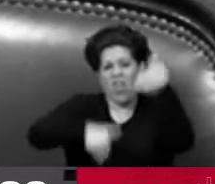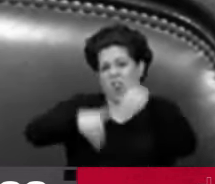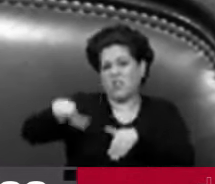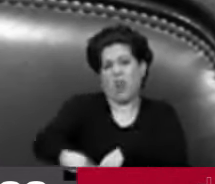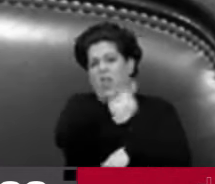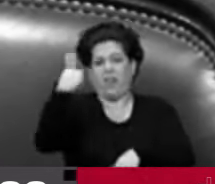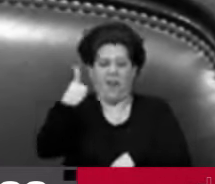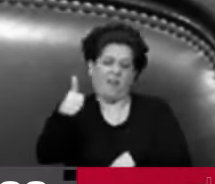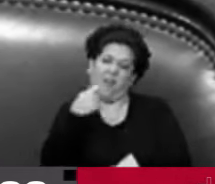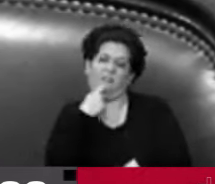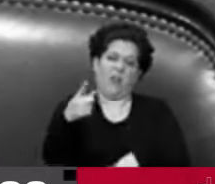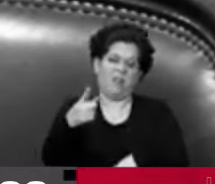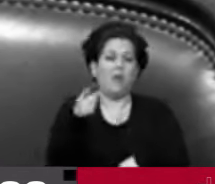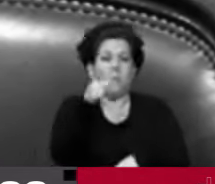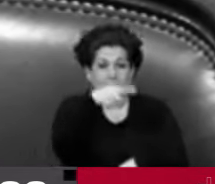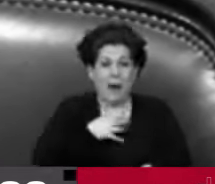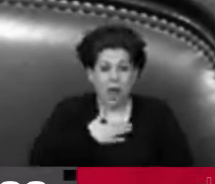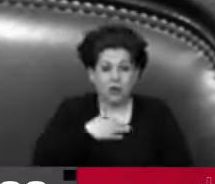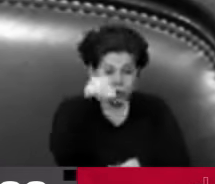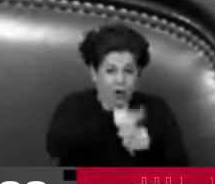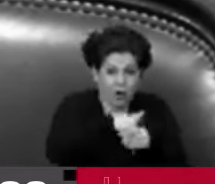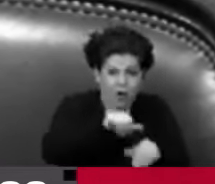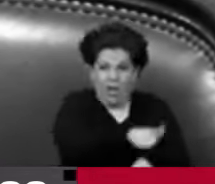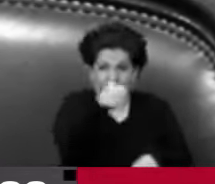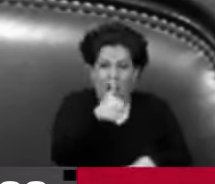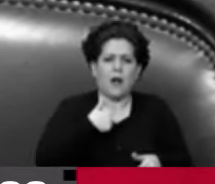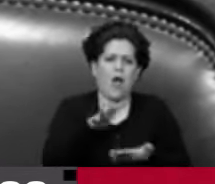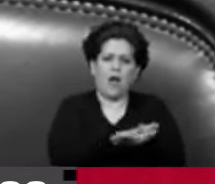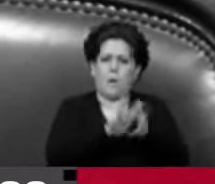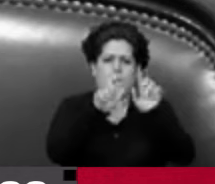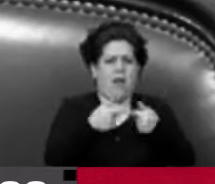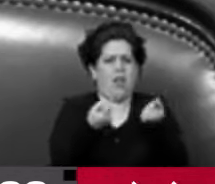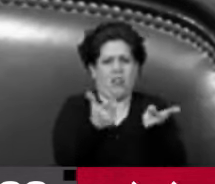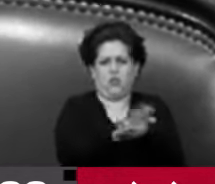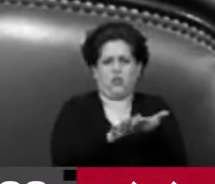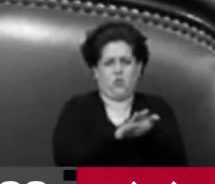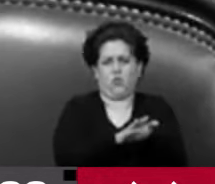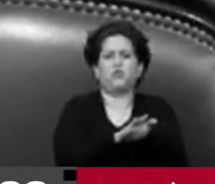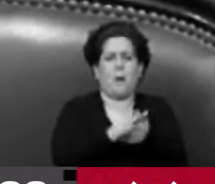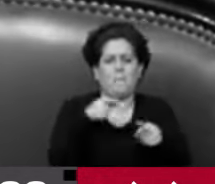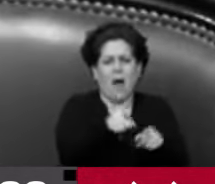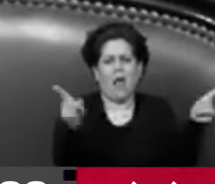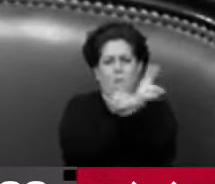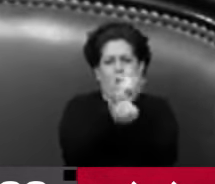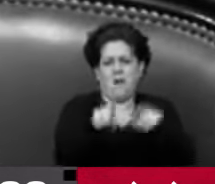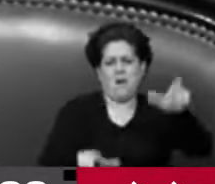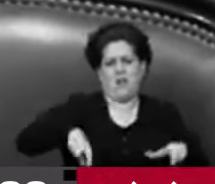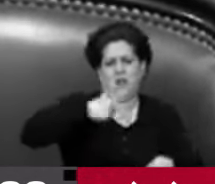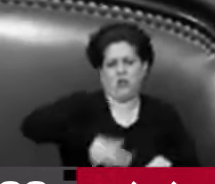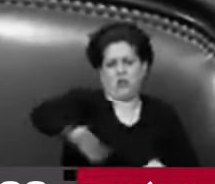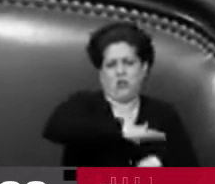de la esquina. Para nosotros la política es resolver problemas concretos con políticas públicas que aborden los problemas estructurantes del